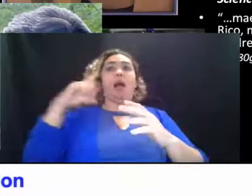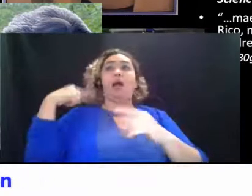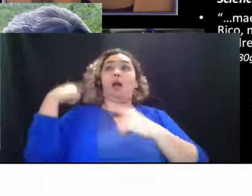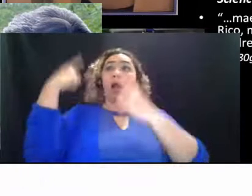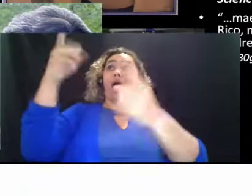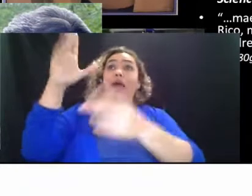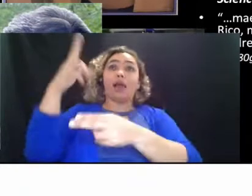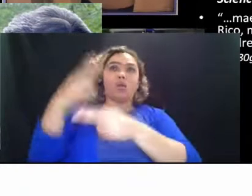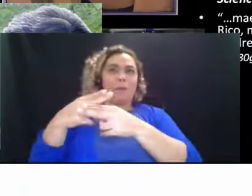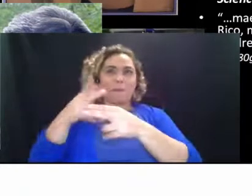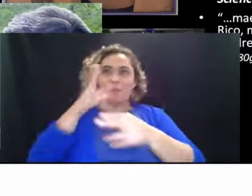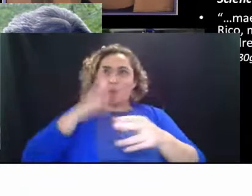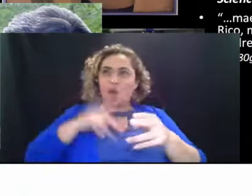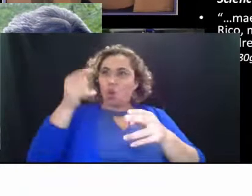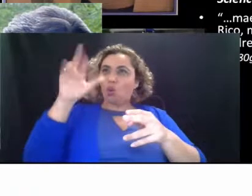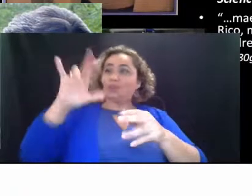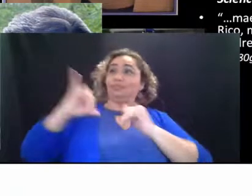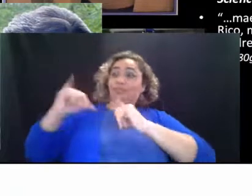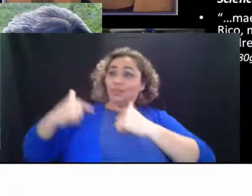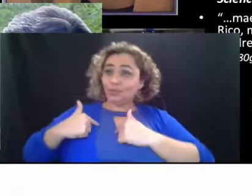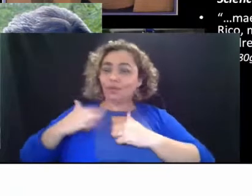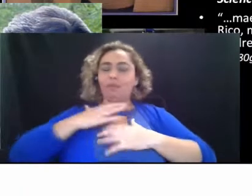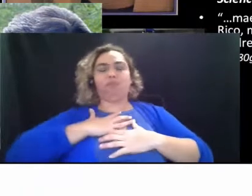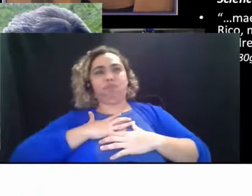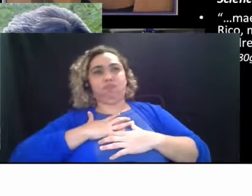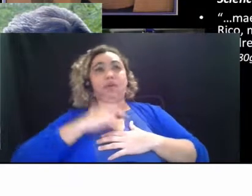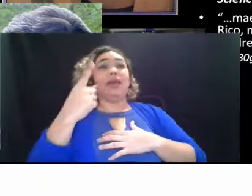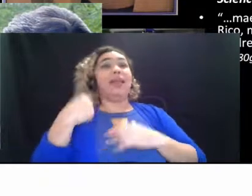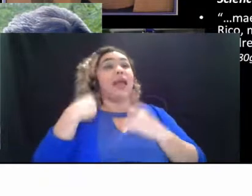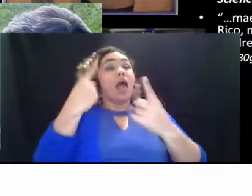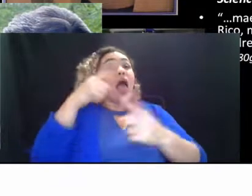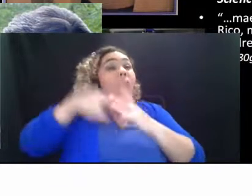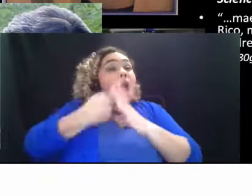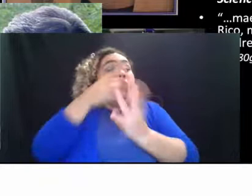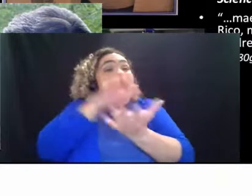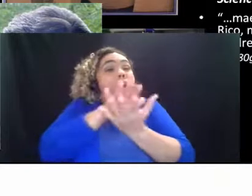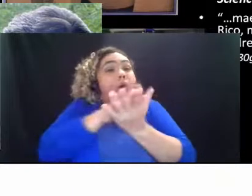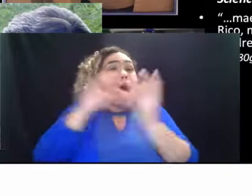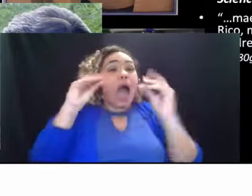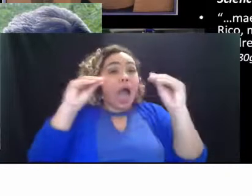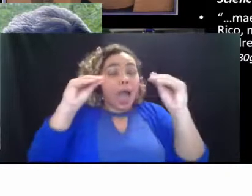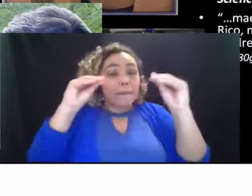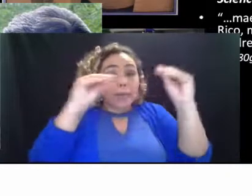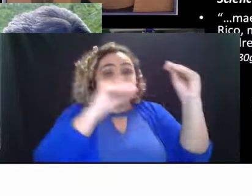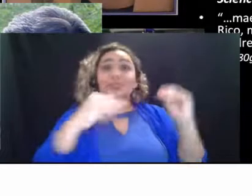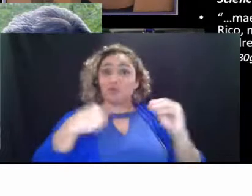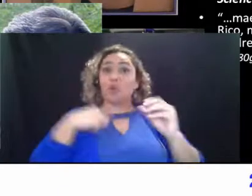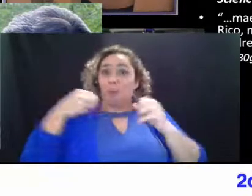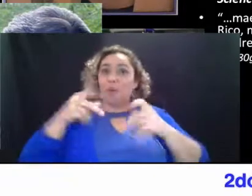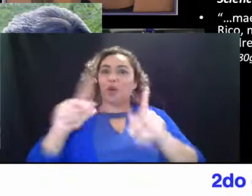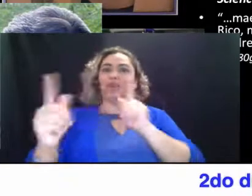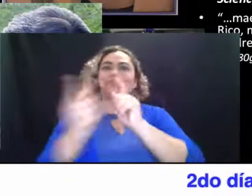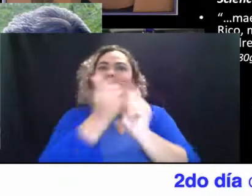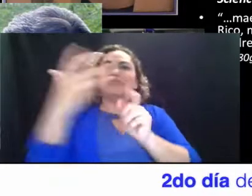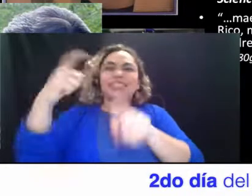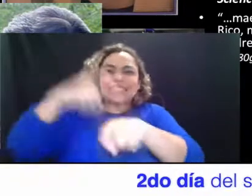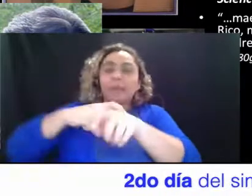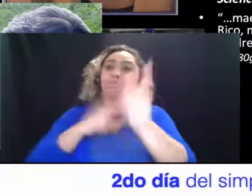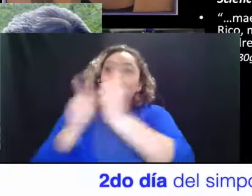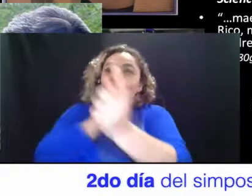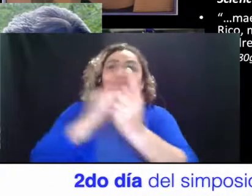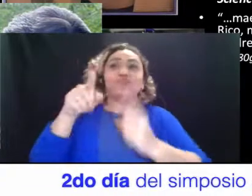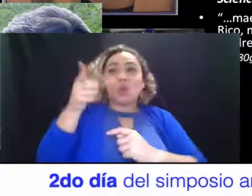nombre. Cabe destacar que durante mis comienzos en la docencia tuve la oportunidad de compartir varias veces con ellas en varias